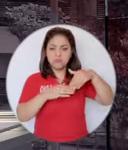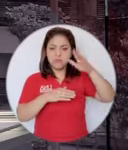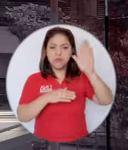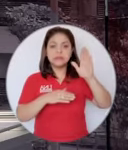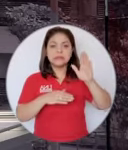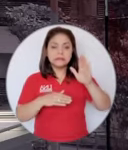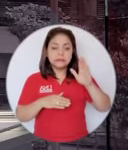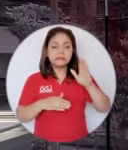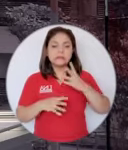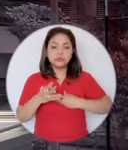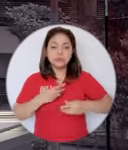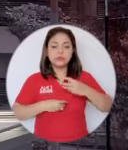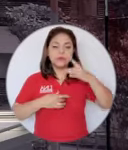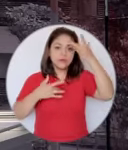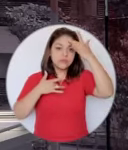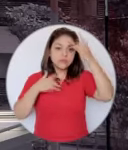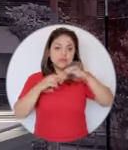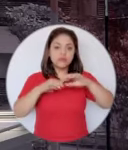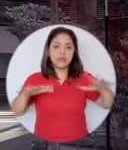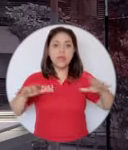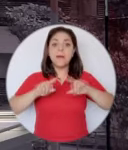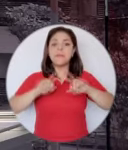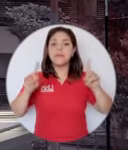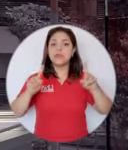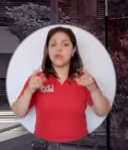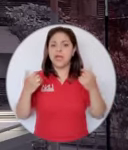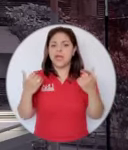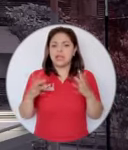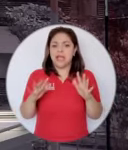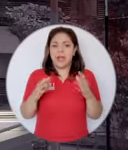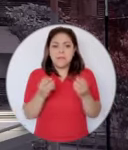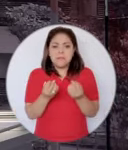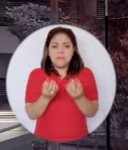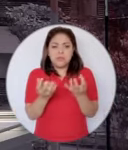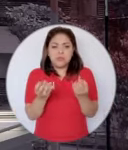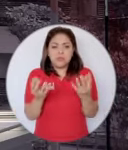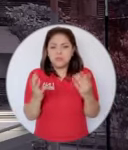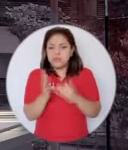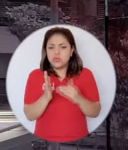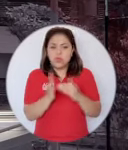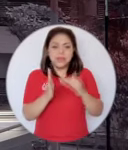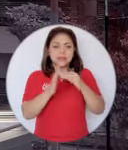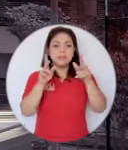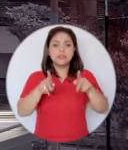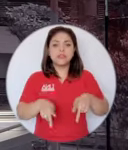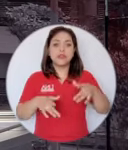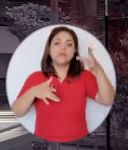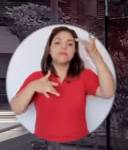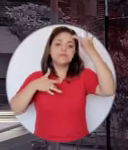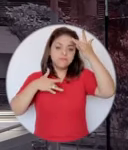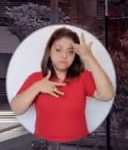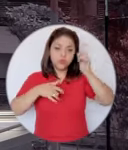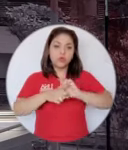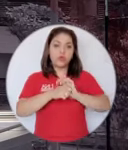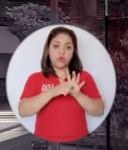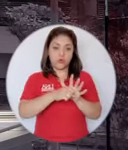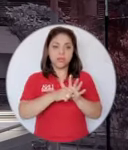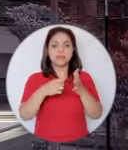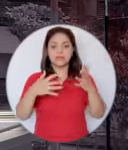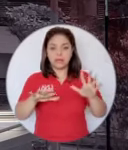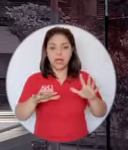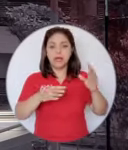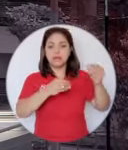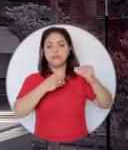esta pandemia. Pero hay millones de personas que ya han tenido la enfermedad. En Costa Rica, pues también nos acercamos al 1.000.000 de personas